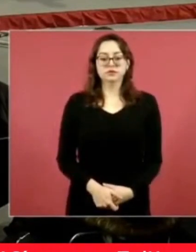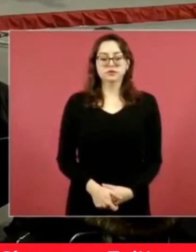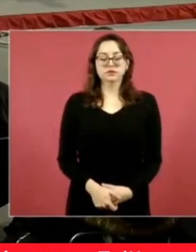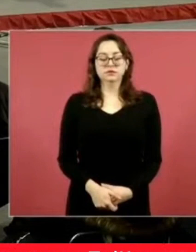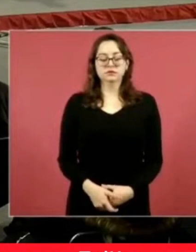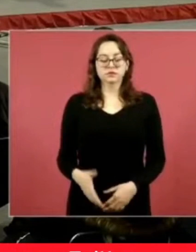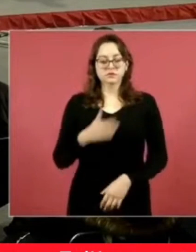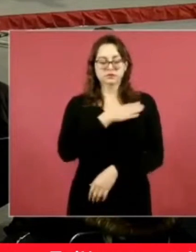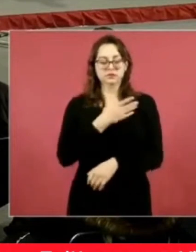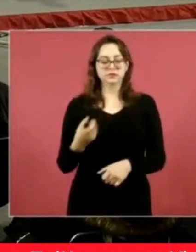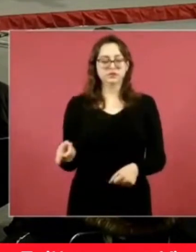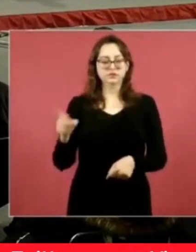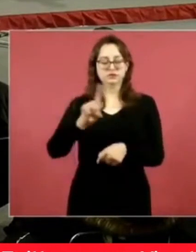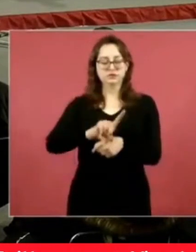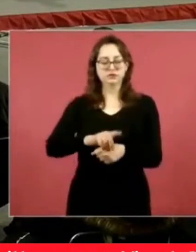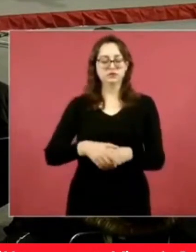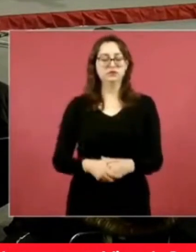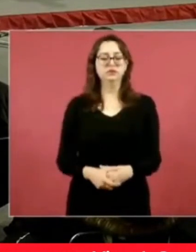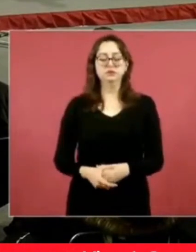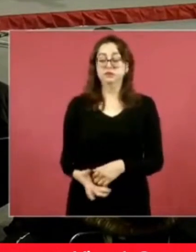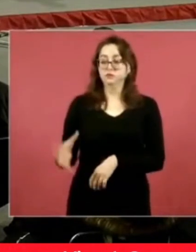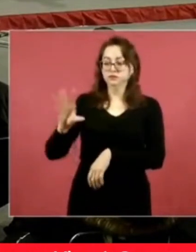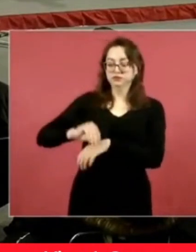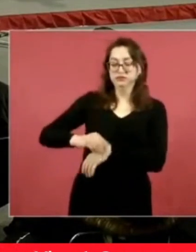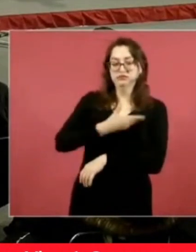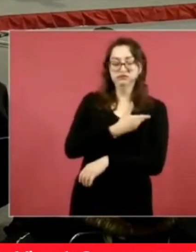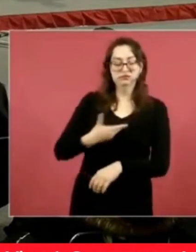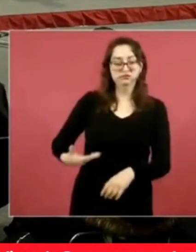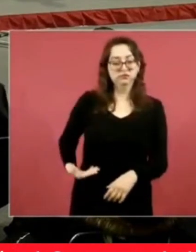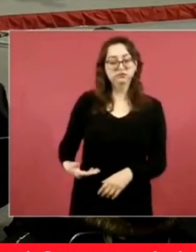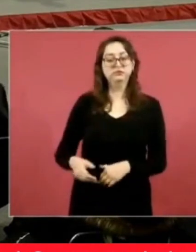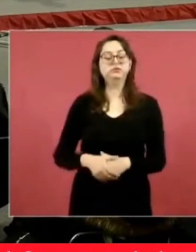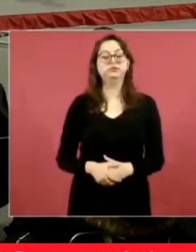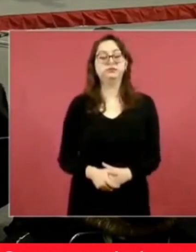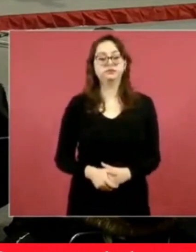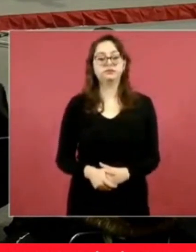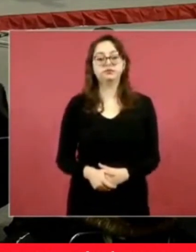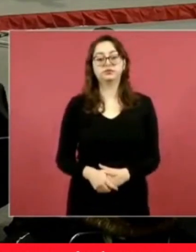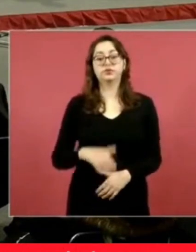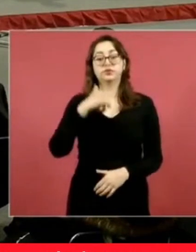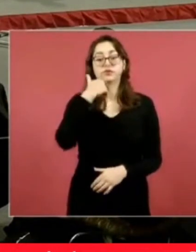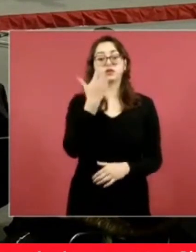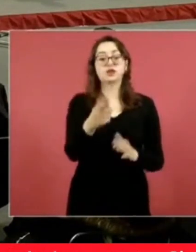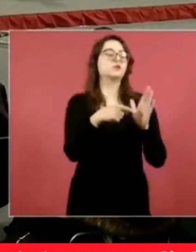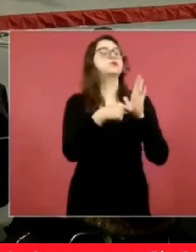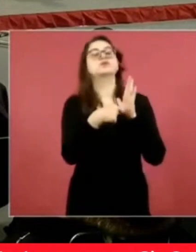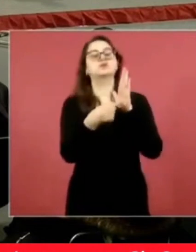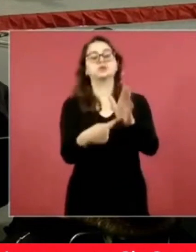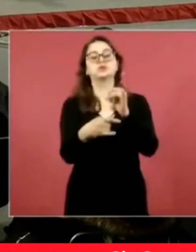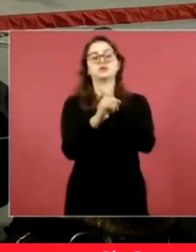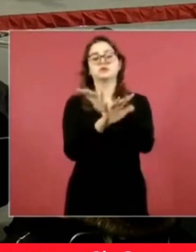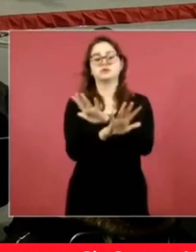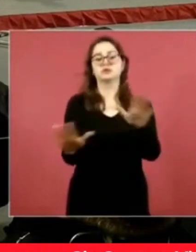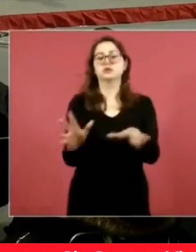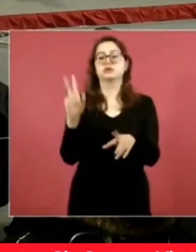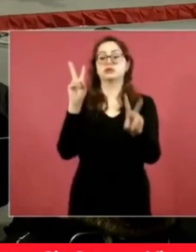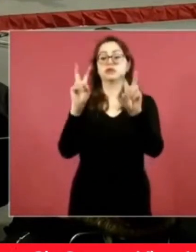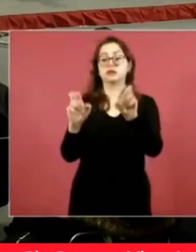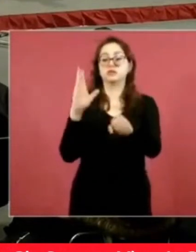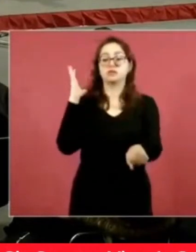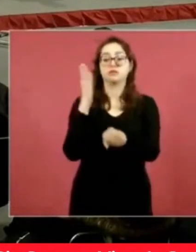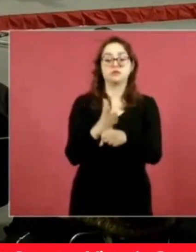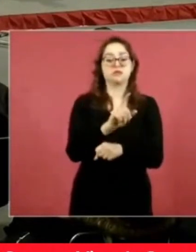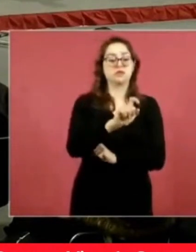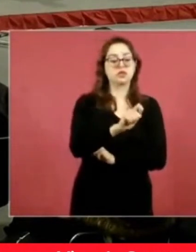muy buenos días Eh con su permiso señor presidente voy a permitir dar el avance de cero impunidad Esto del periodo del